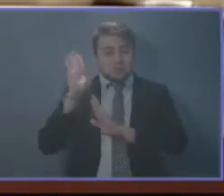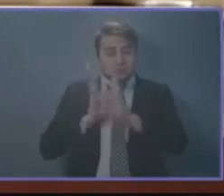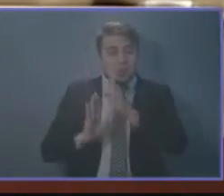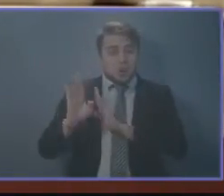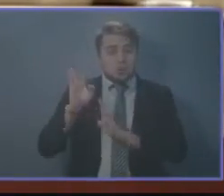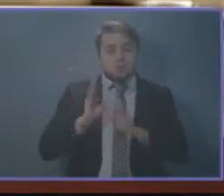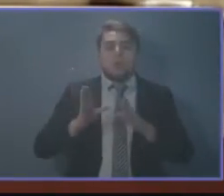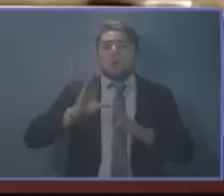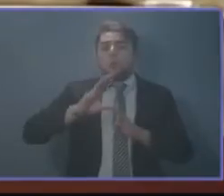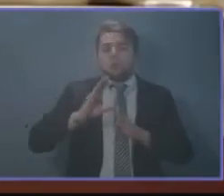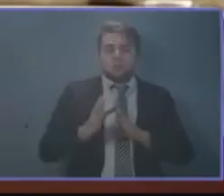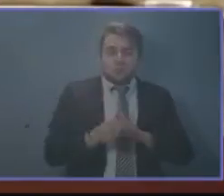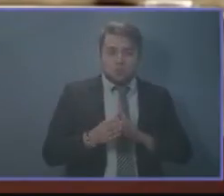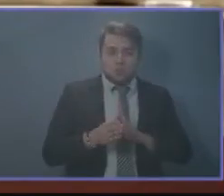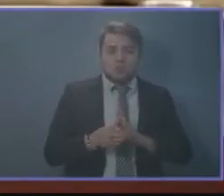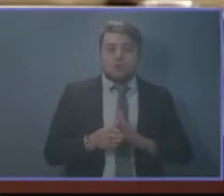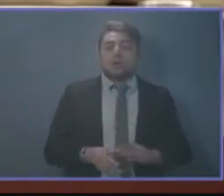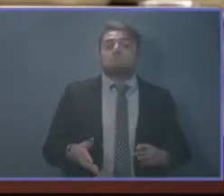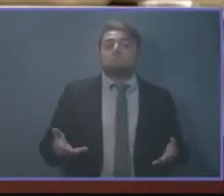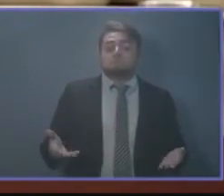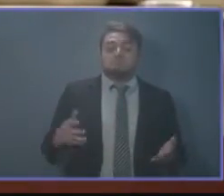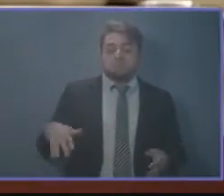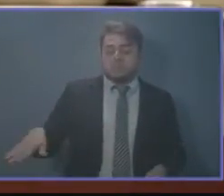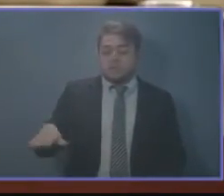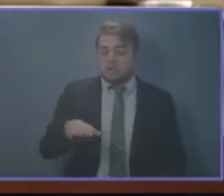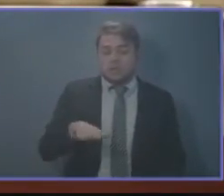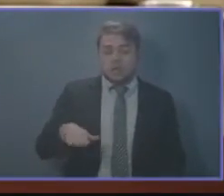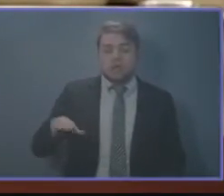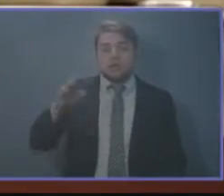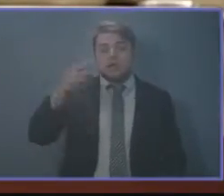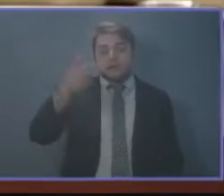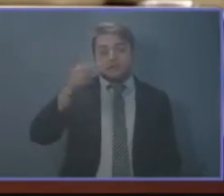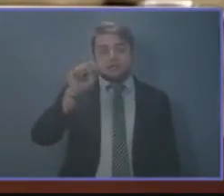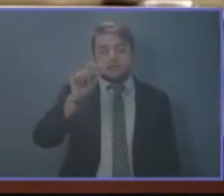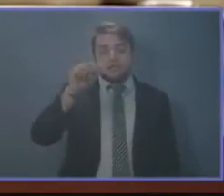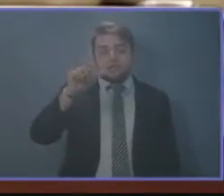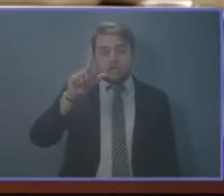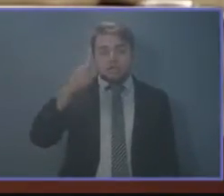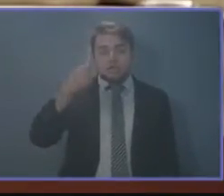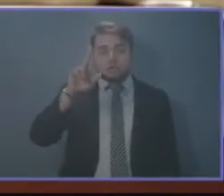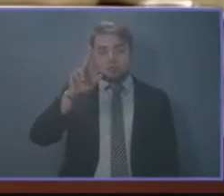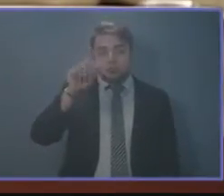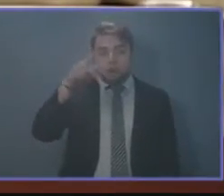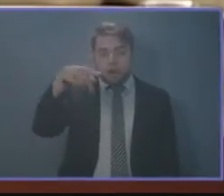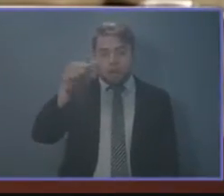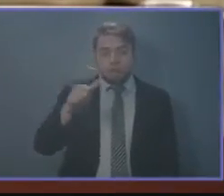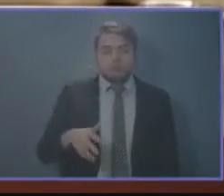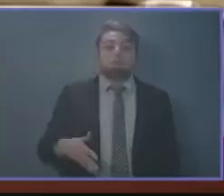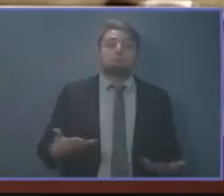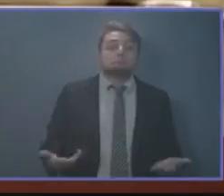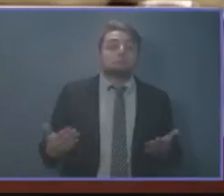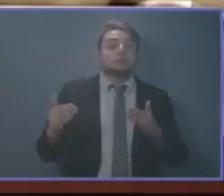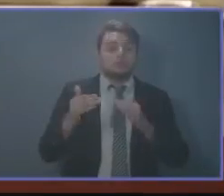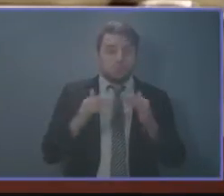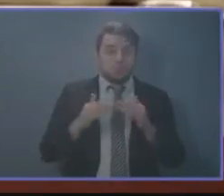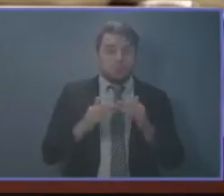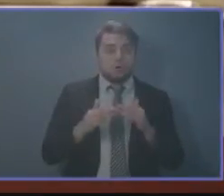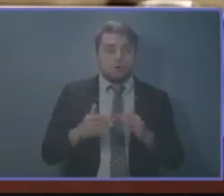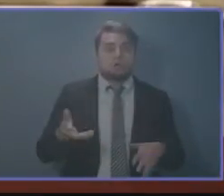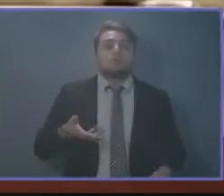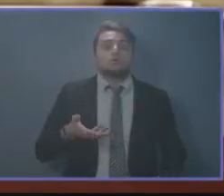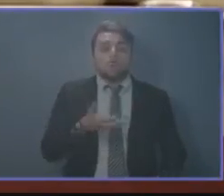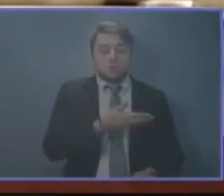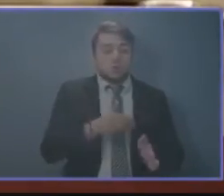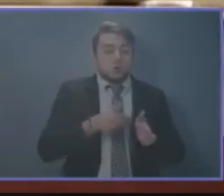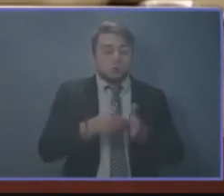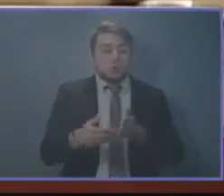arqueológicos del municipio de Chalchuapa. Es más, expresábamos que hablar de